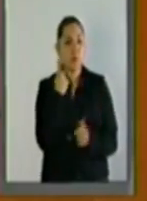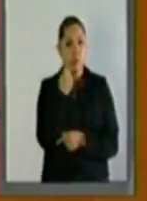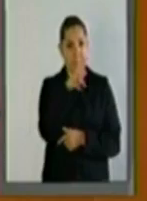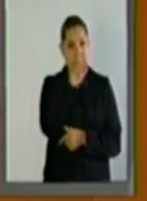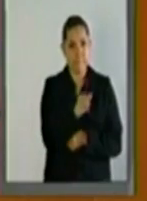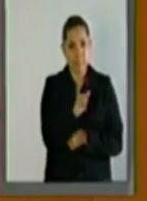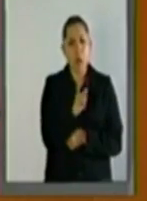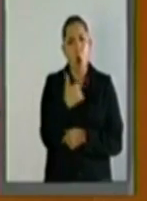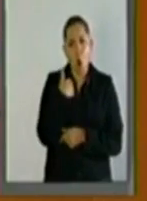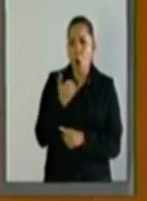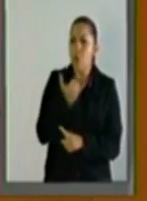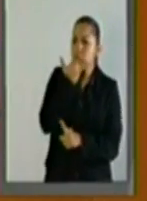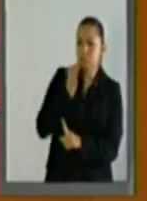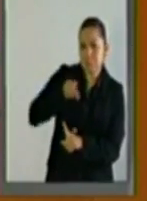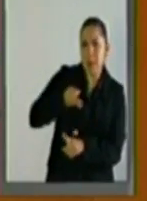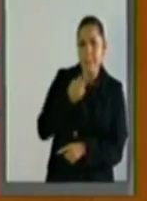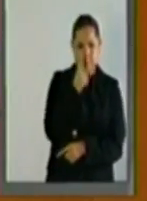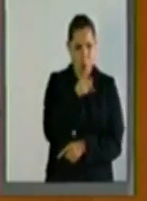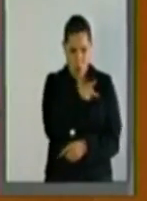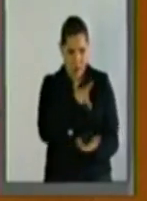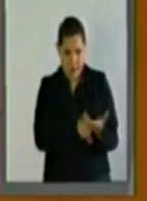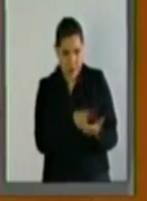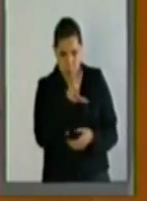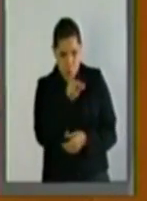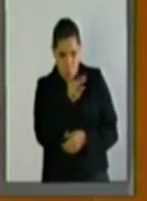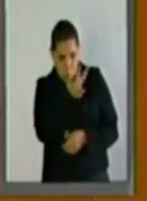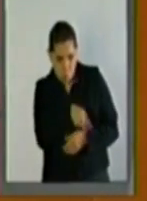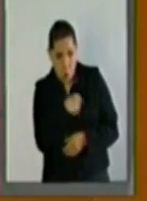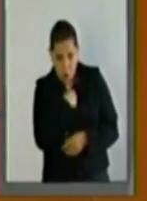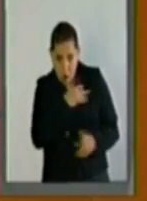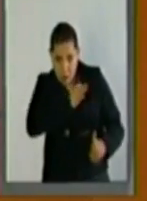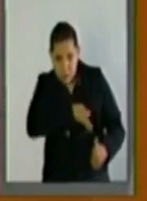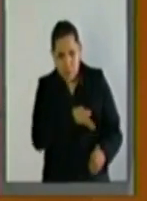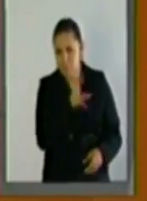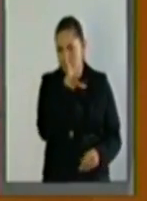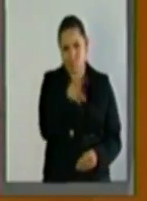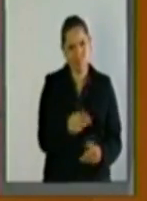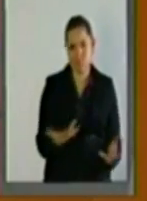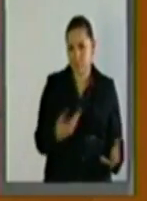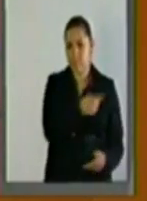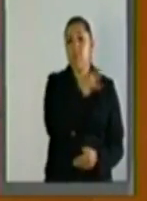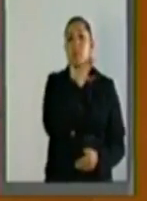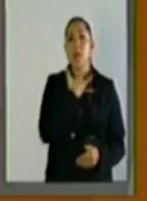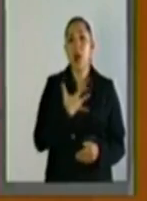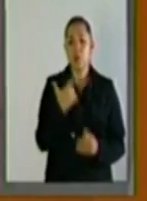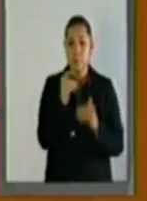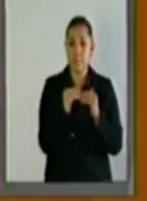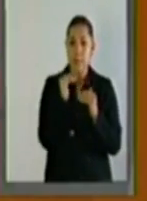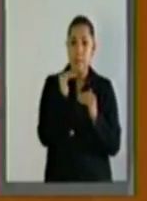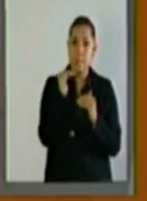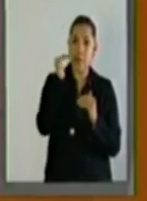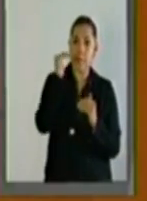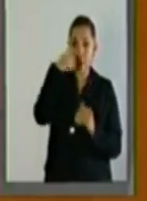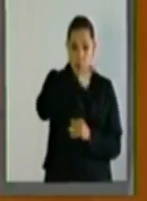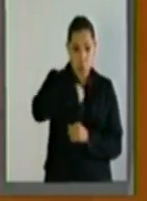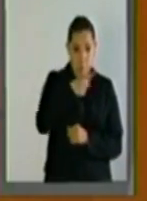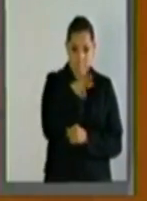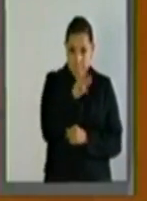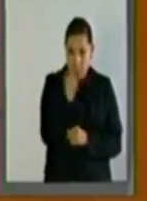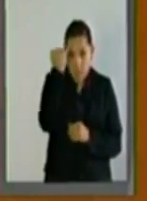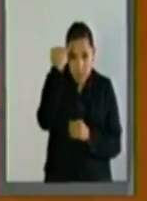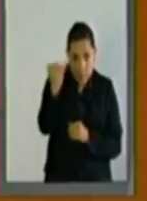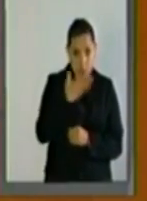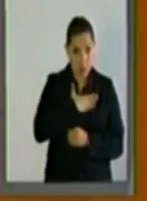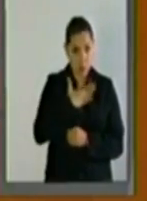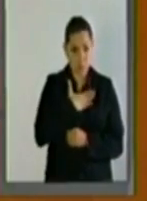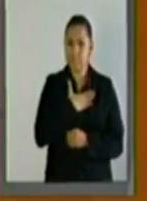cierto. Y crean ustedes que los gasolinazos no los inventamos en el PRI. Si ustedes recuerdan y si